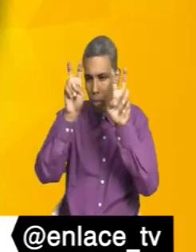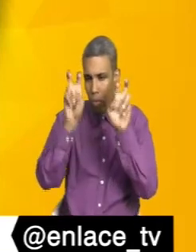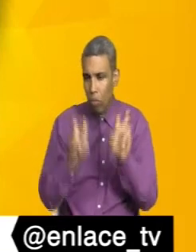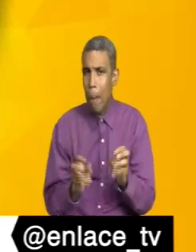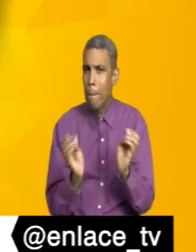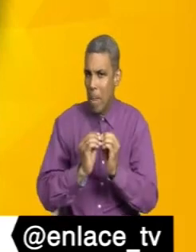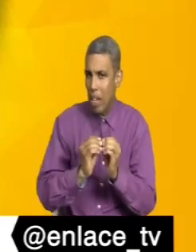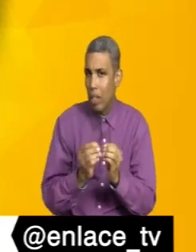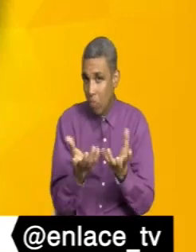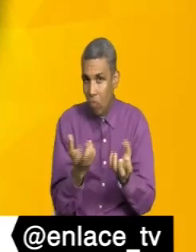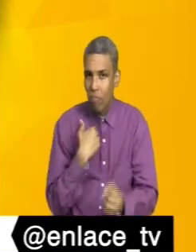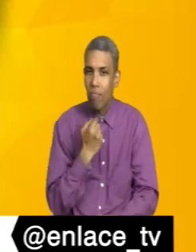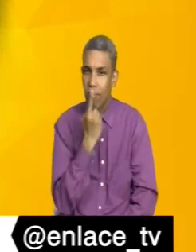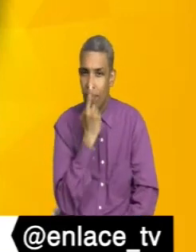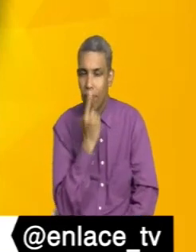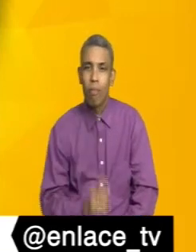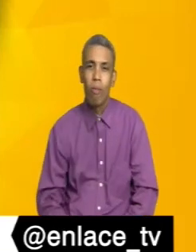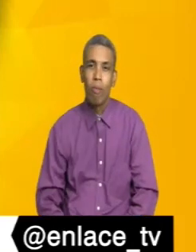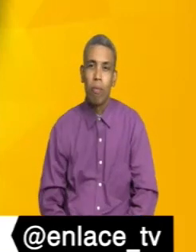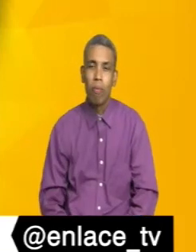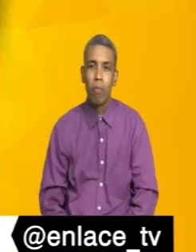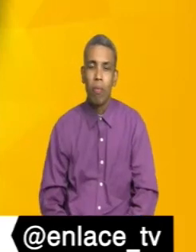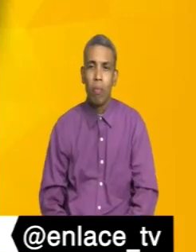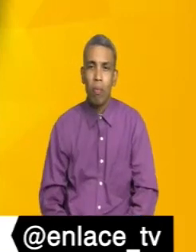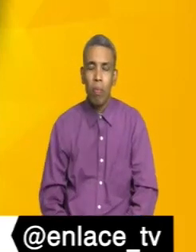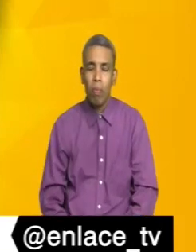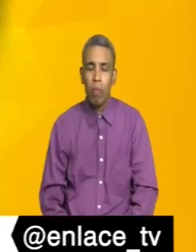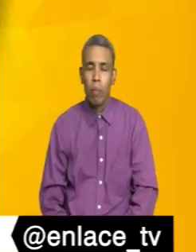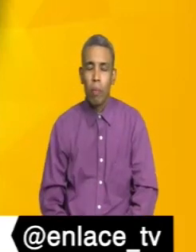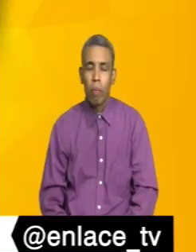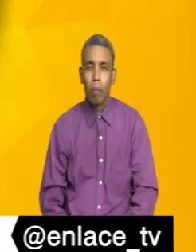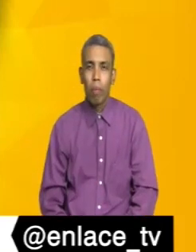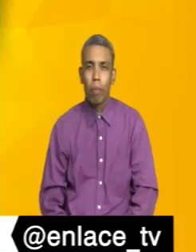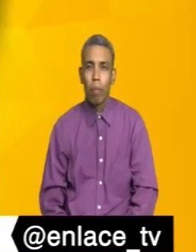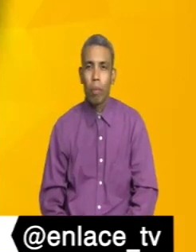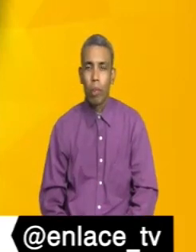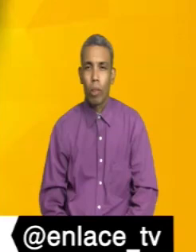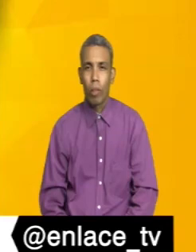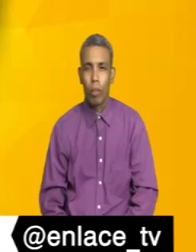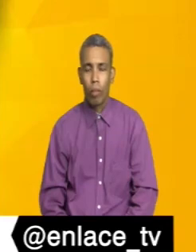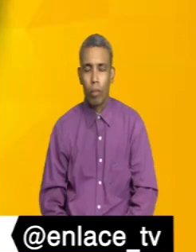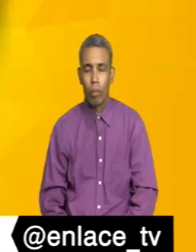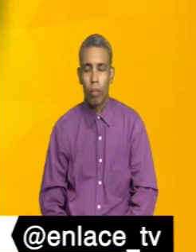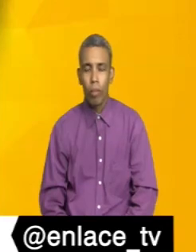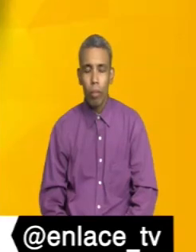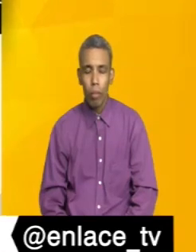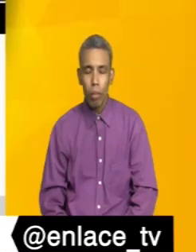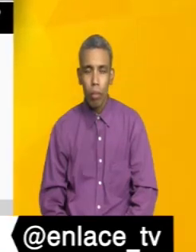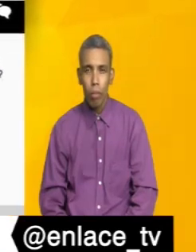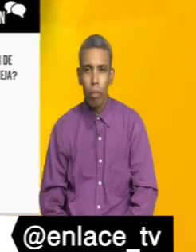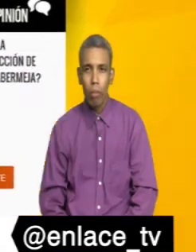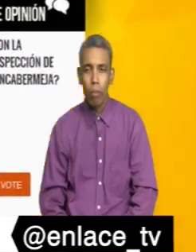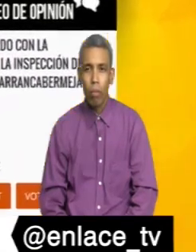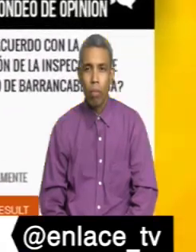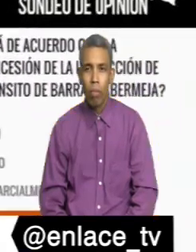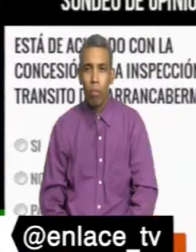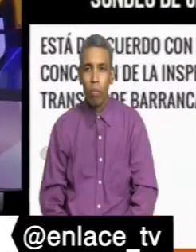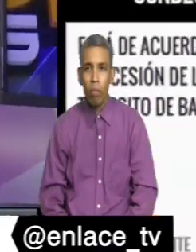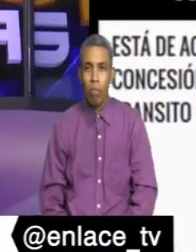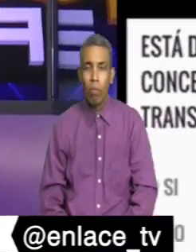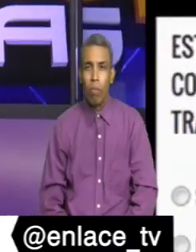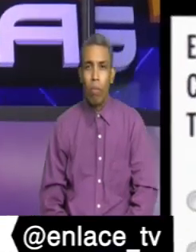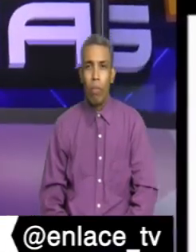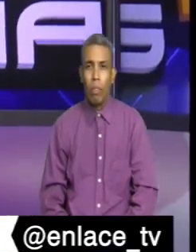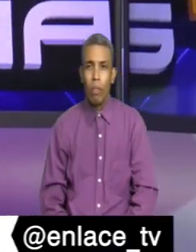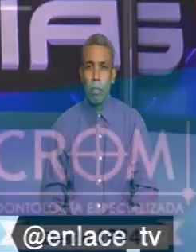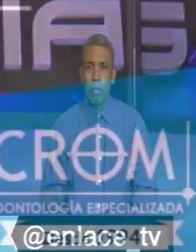informaciones de su interés y, por supuesto, de Enlace Noticias las puede hallar en nuestra plataforma virtual. Si quiere que no se note